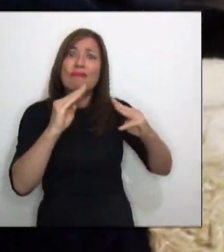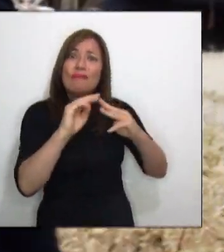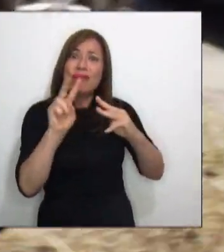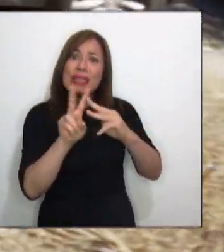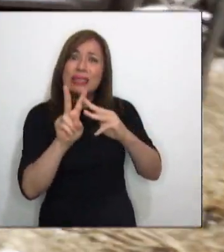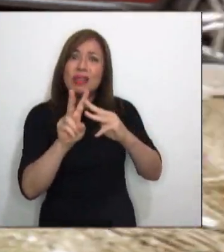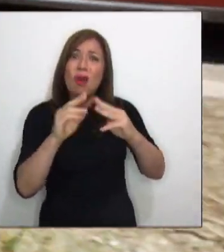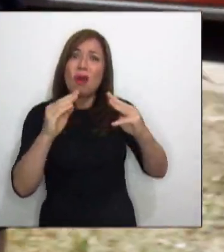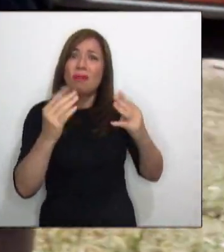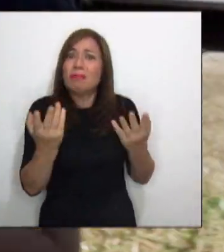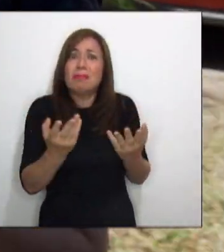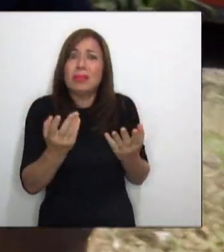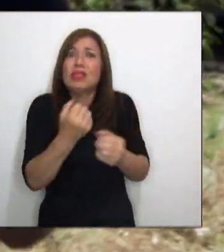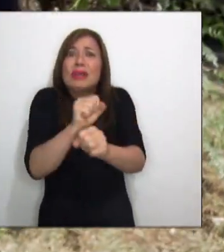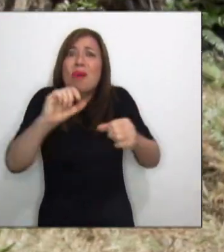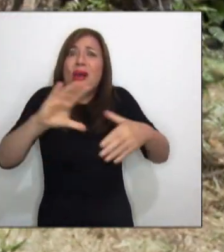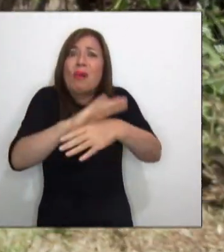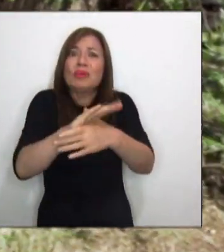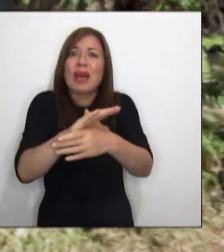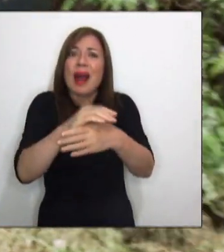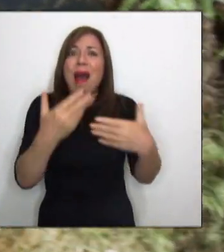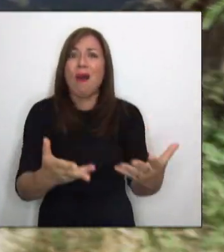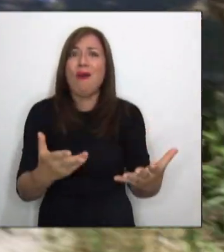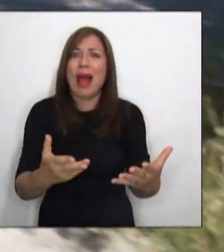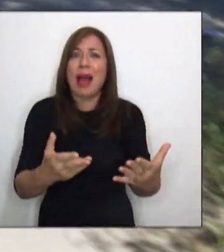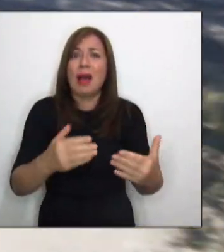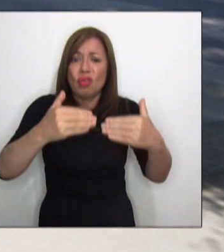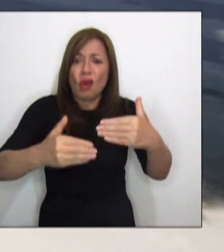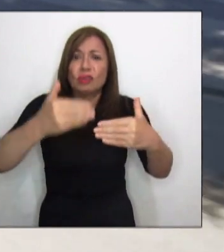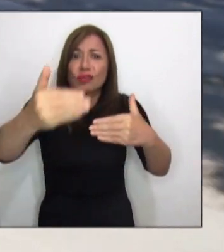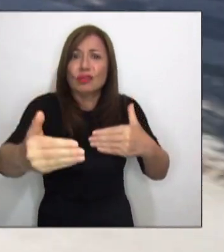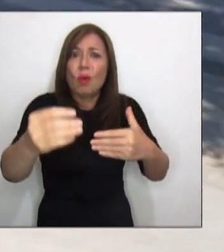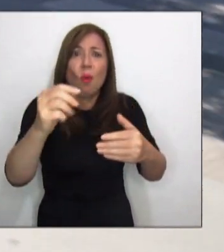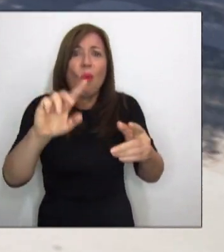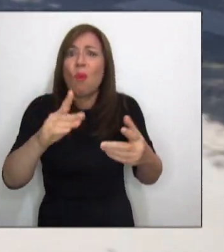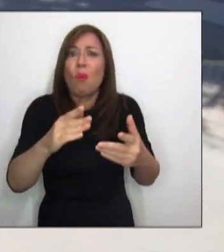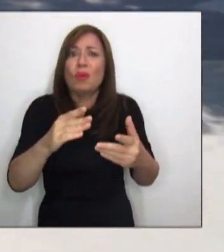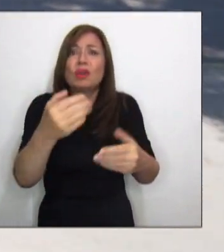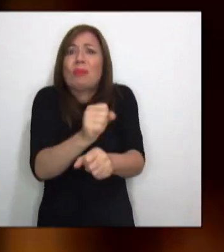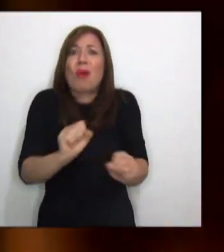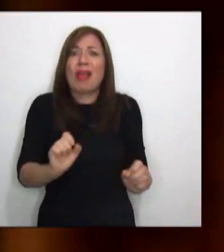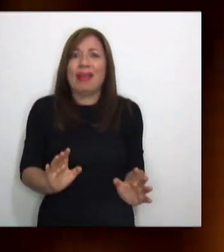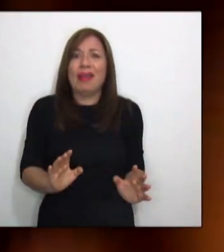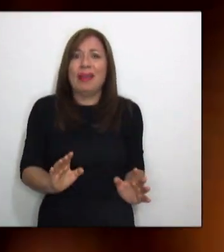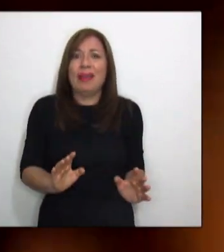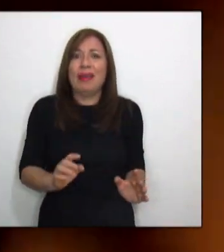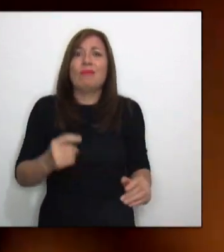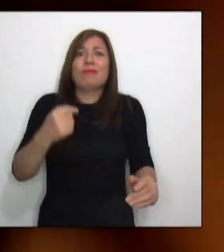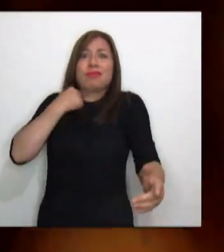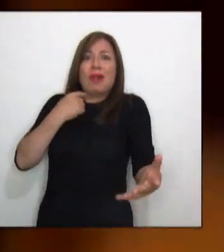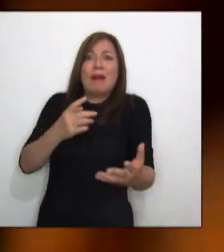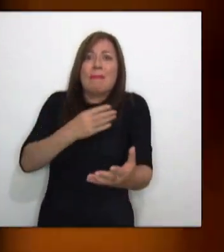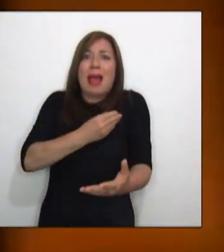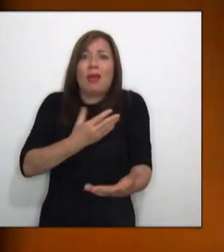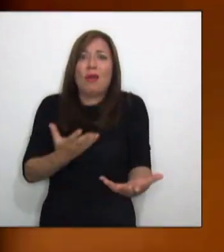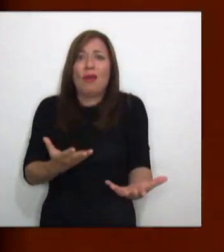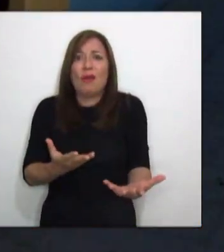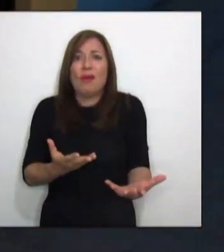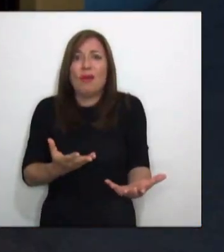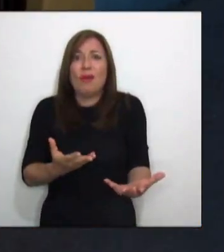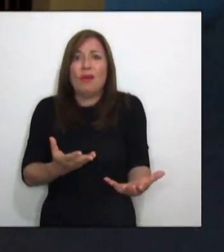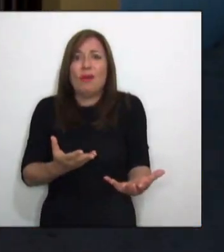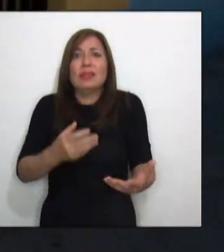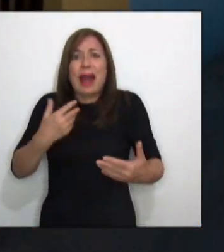más de 2 cuadras de tu casa, no lo puedes hacer, porque si no te corres riesgo de que algo suceda. Donde yo